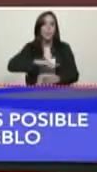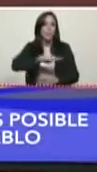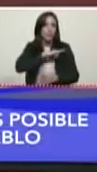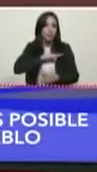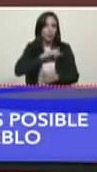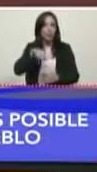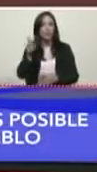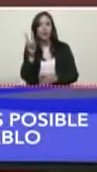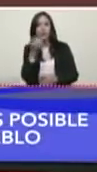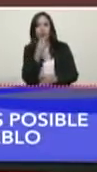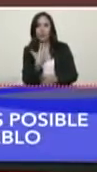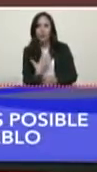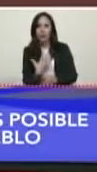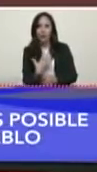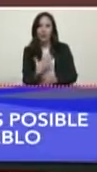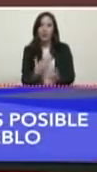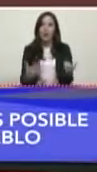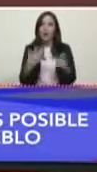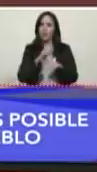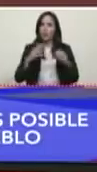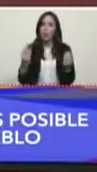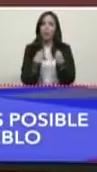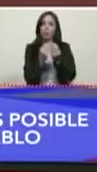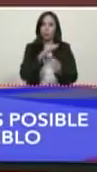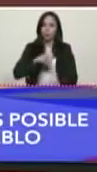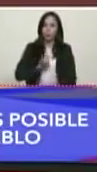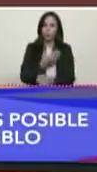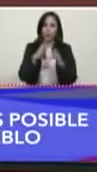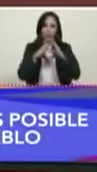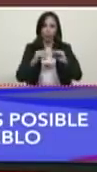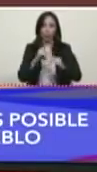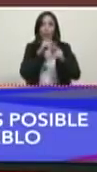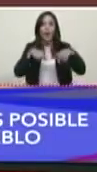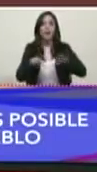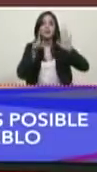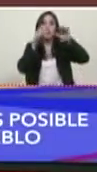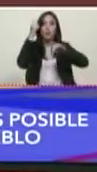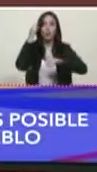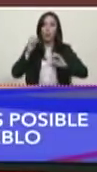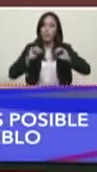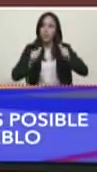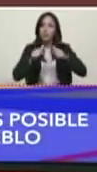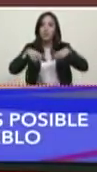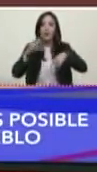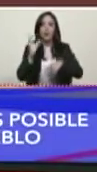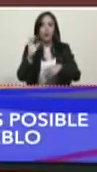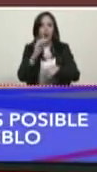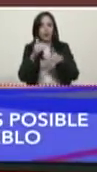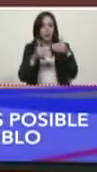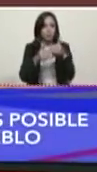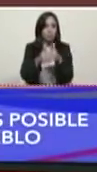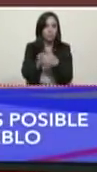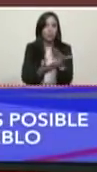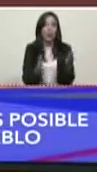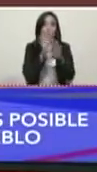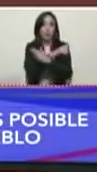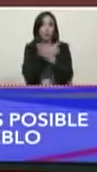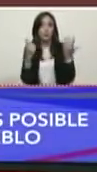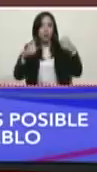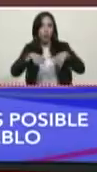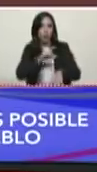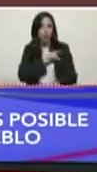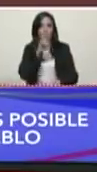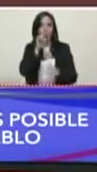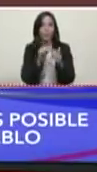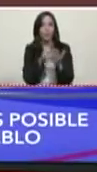es posible arranque sexto día de gobierno no período caracas 16 de enero